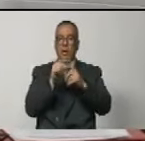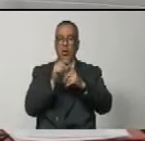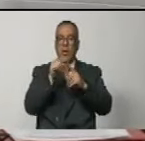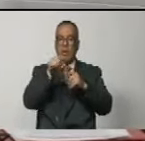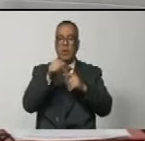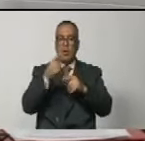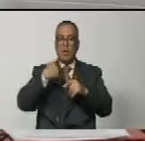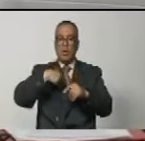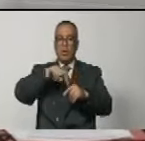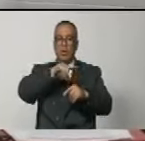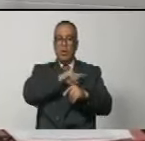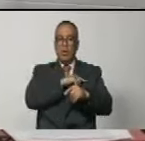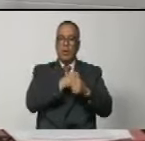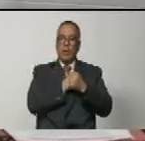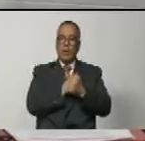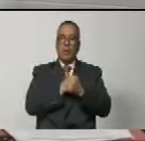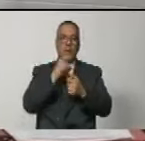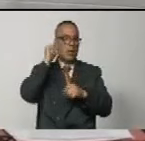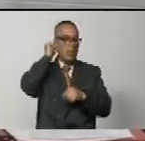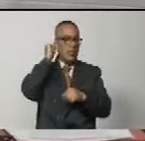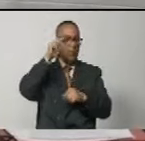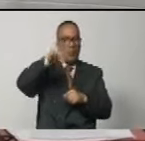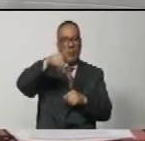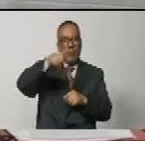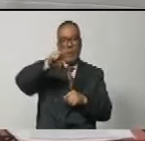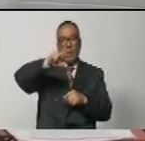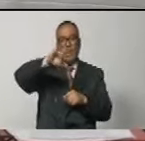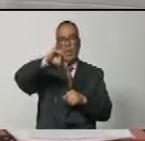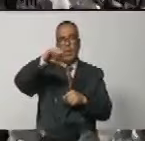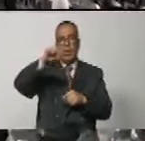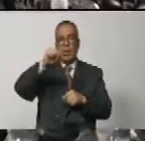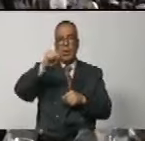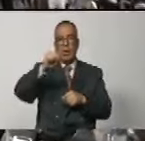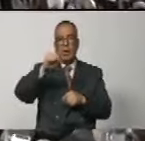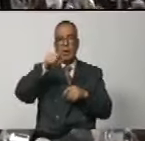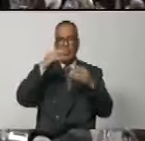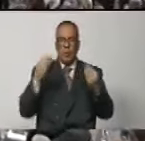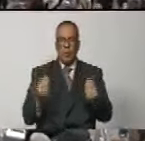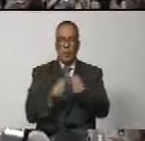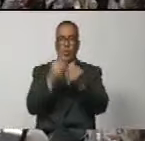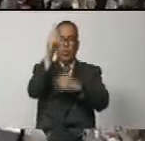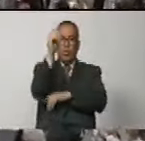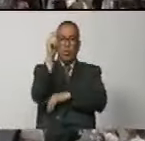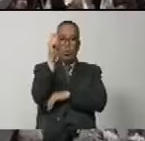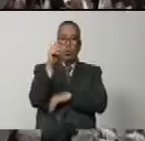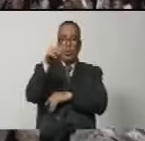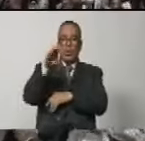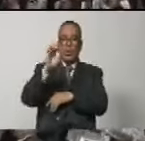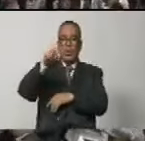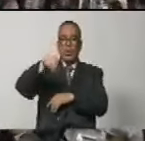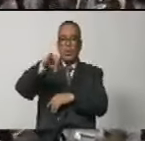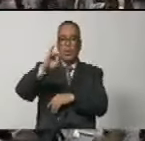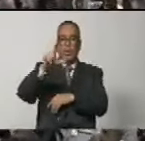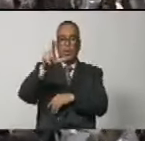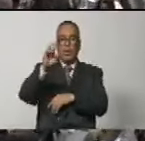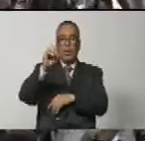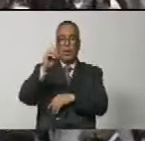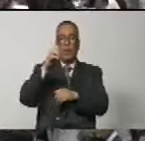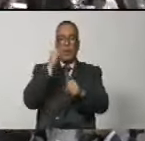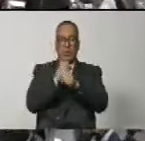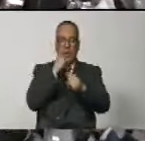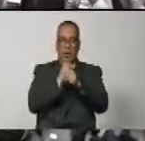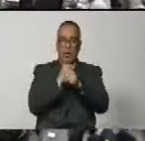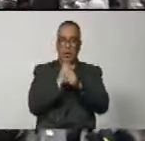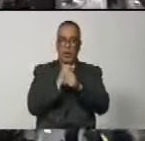palabra a nuestra querida diputada María Gabriela Vega, que junto con el diputado Emilio Colina trabajaron